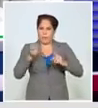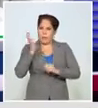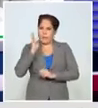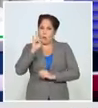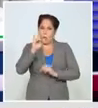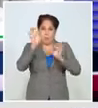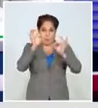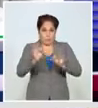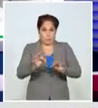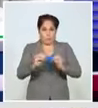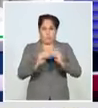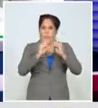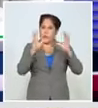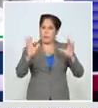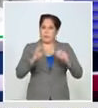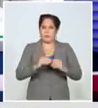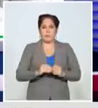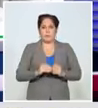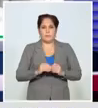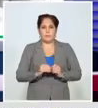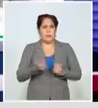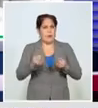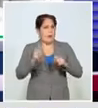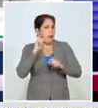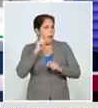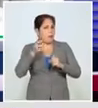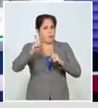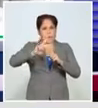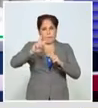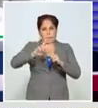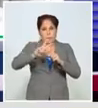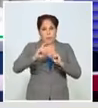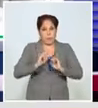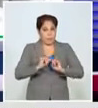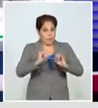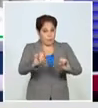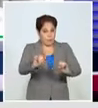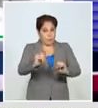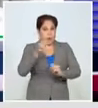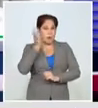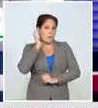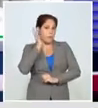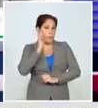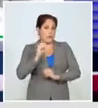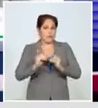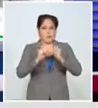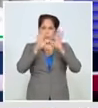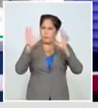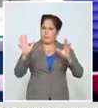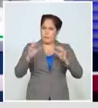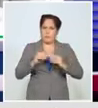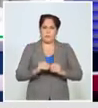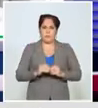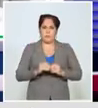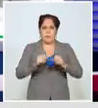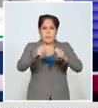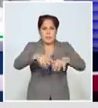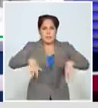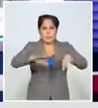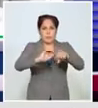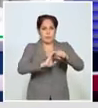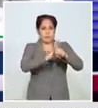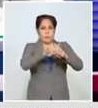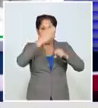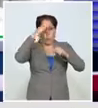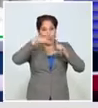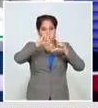de la mañana, el sistema de la radio y la televisión cubana, para transmitir esta actualización epidemiológica que